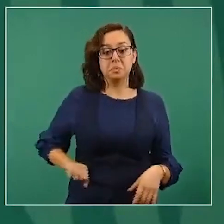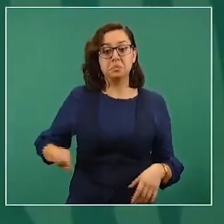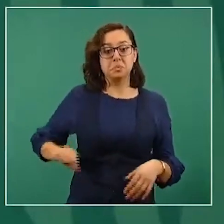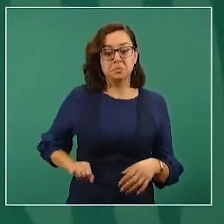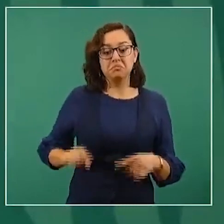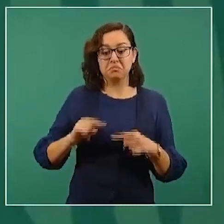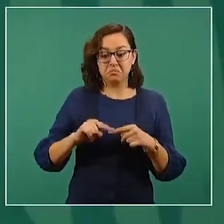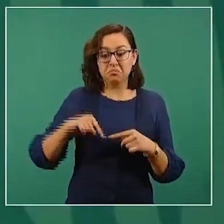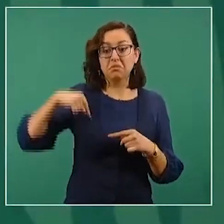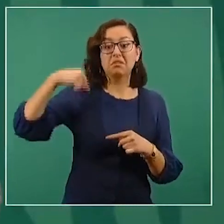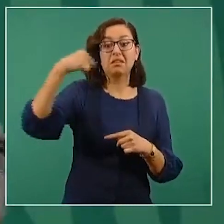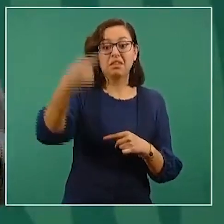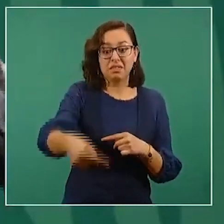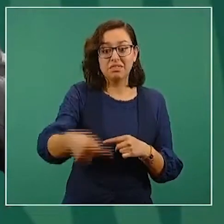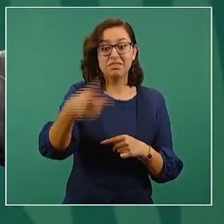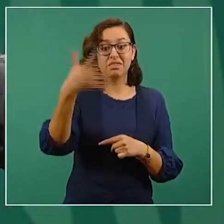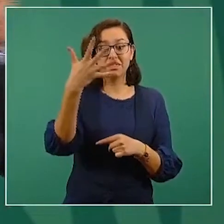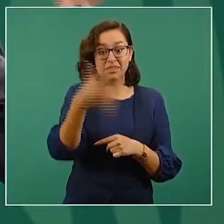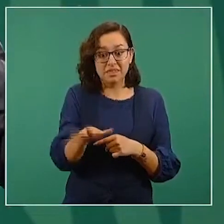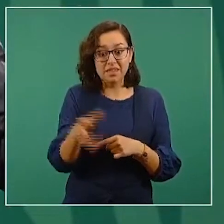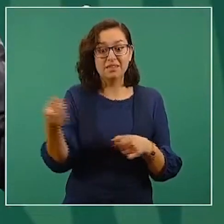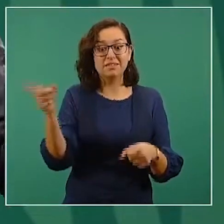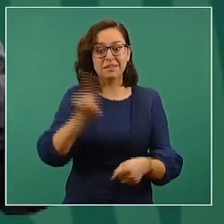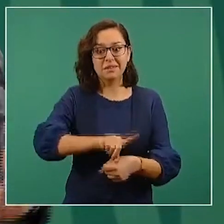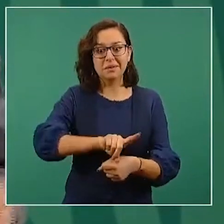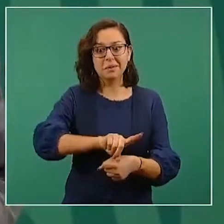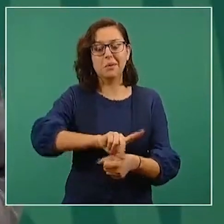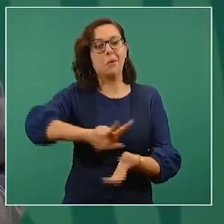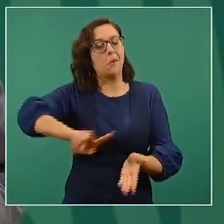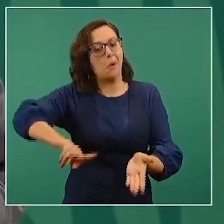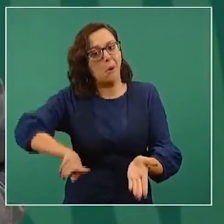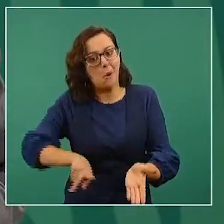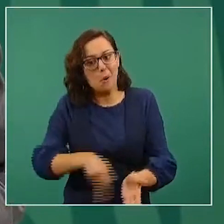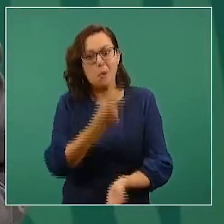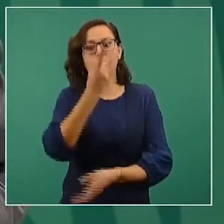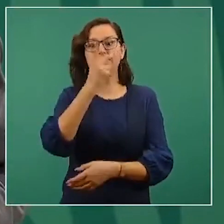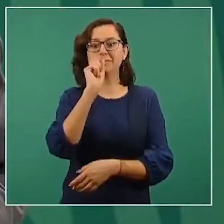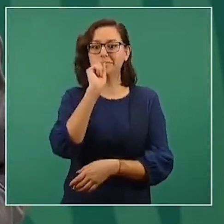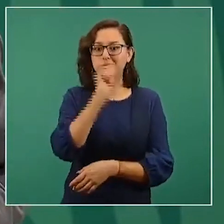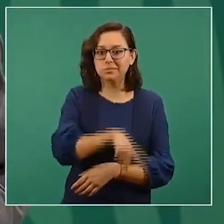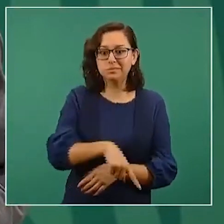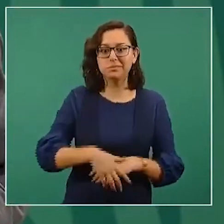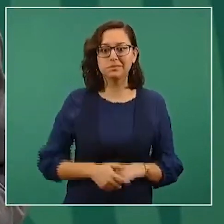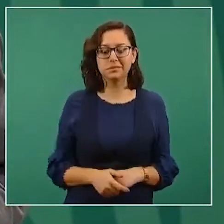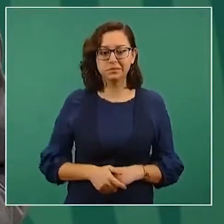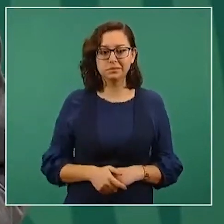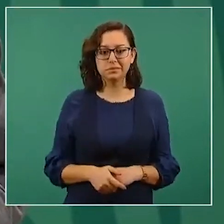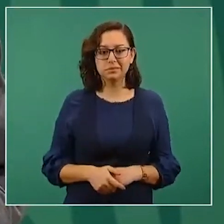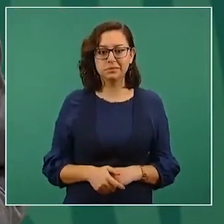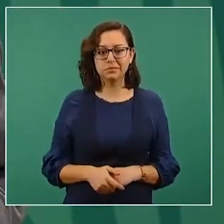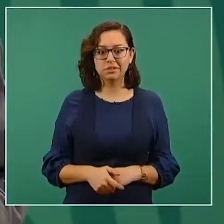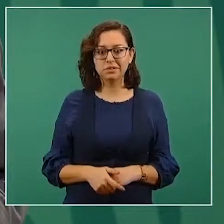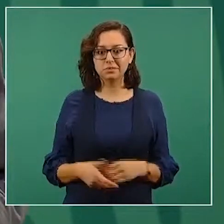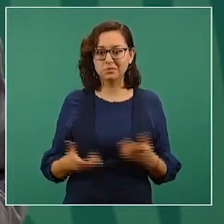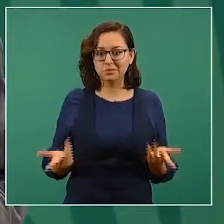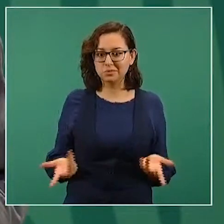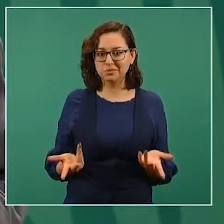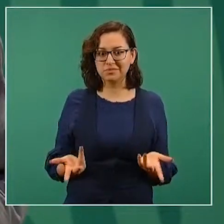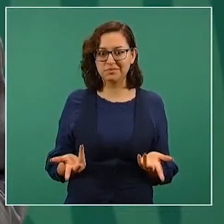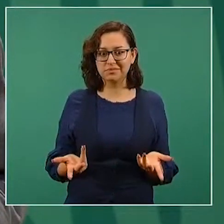fue generalizar su fallo,